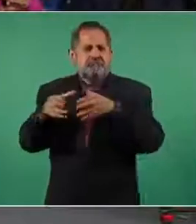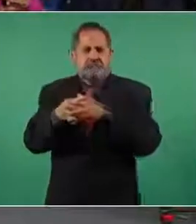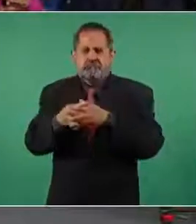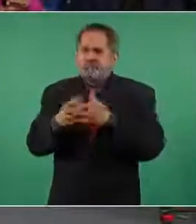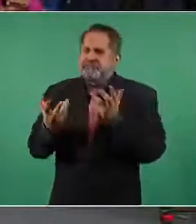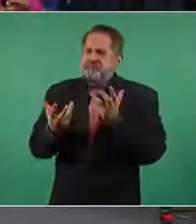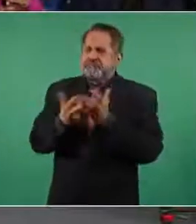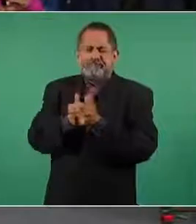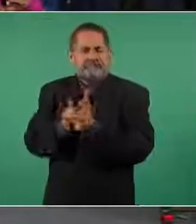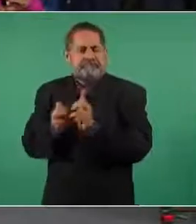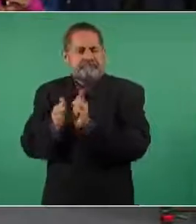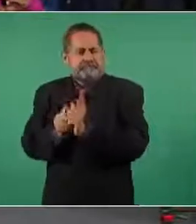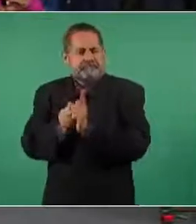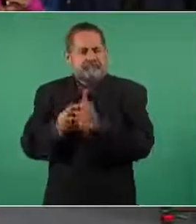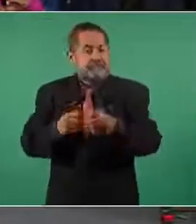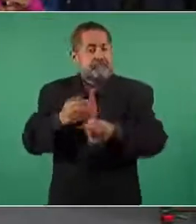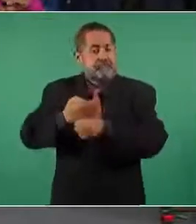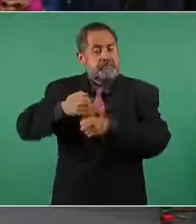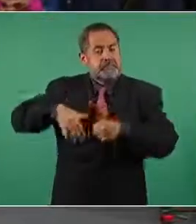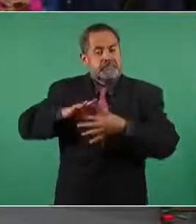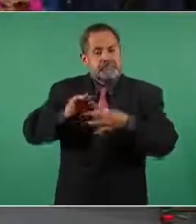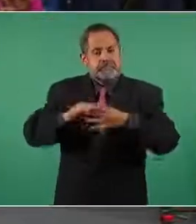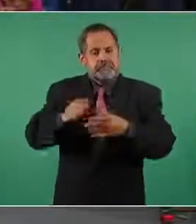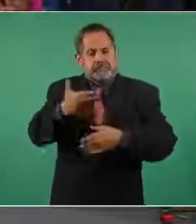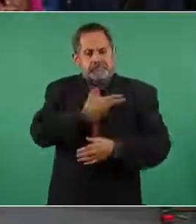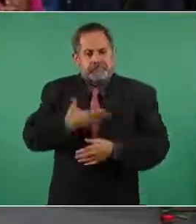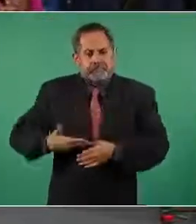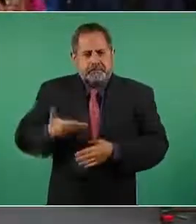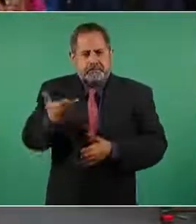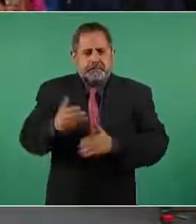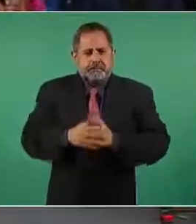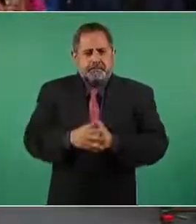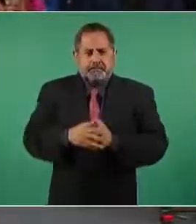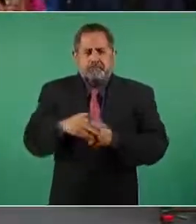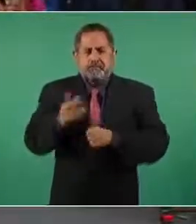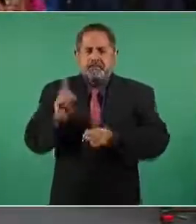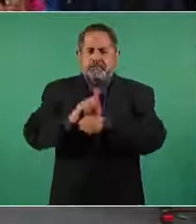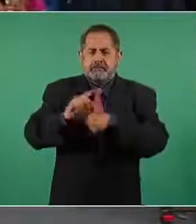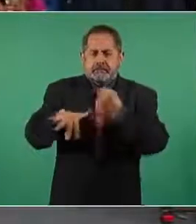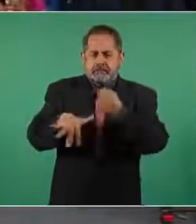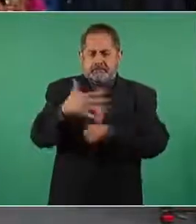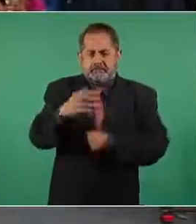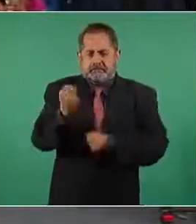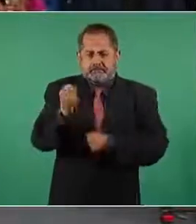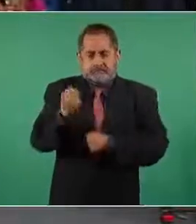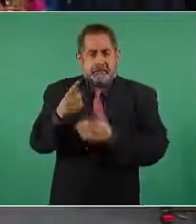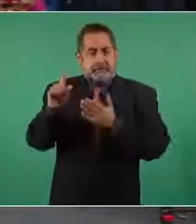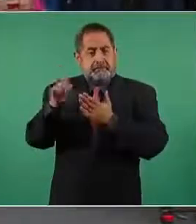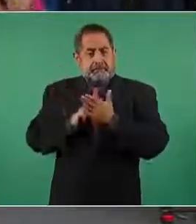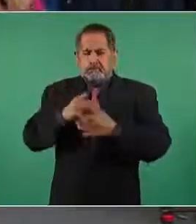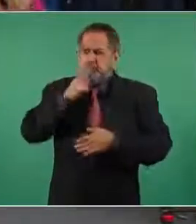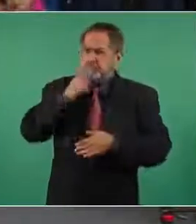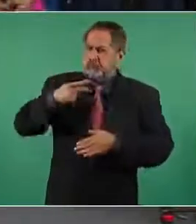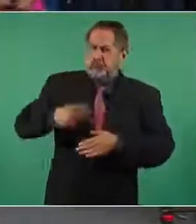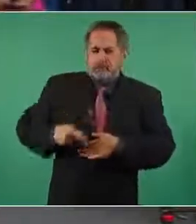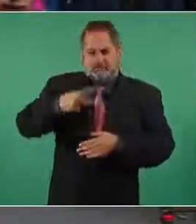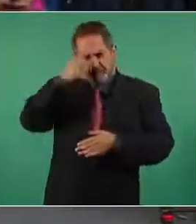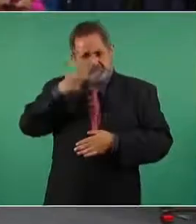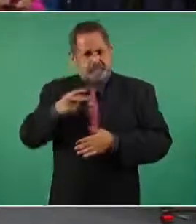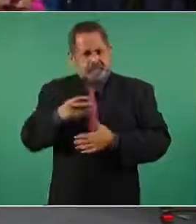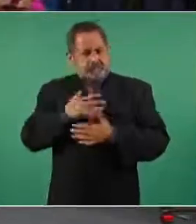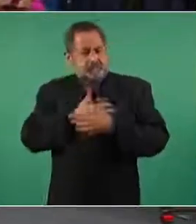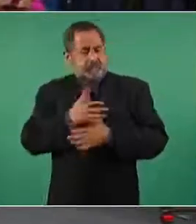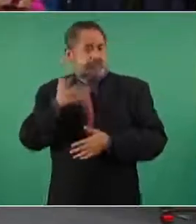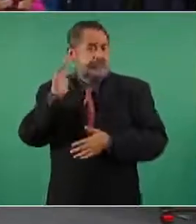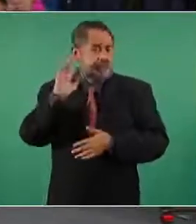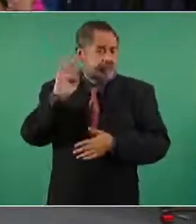de los mexicanos. Y usted que ahora está hablando, señor presidente, del 15 de septiembre, estamos en el mes patrio, estamos en el 15 de septiembre, a lo mejor sería una